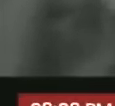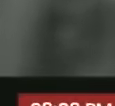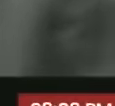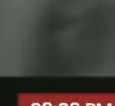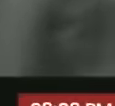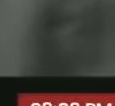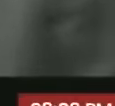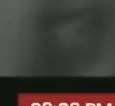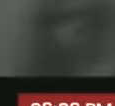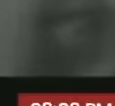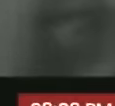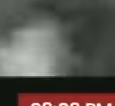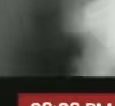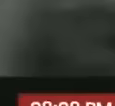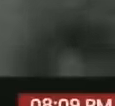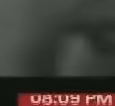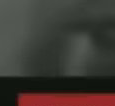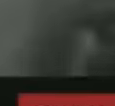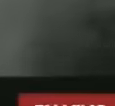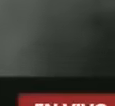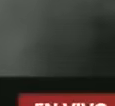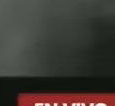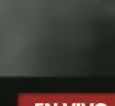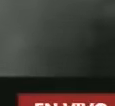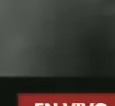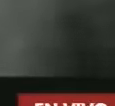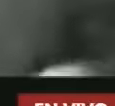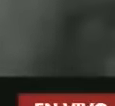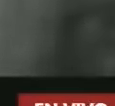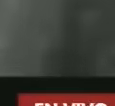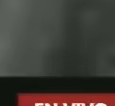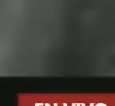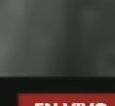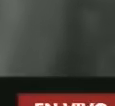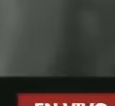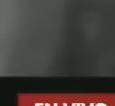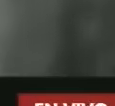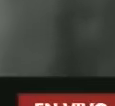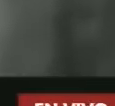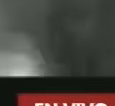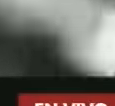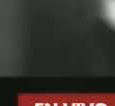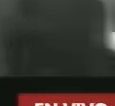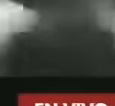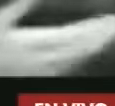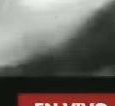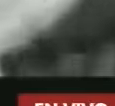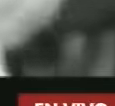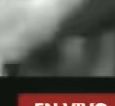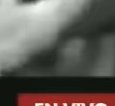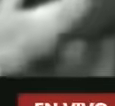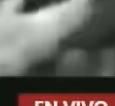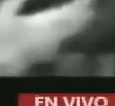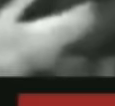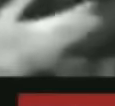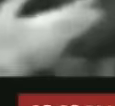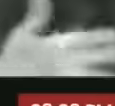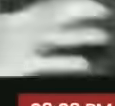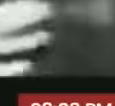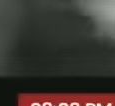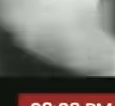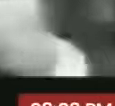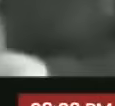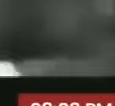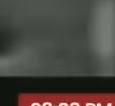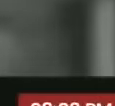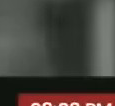está echando a la patria. Yo voy a decir, no puedo pensar que pensaron eso, pero eso es lo que hicieron. Ahora está pidiendo ayuda a los colombianos,